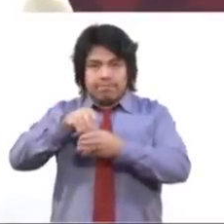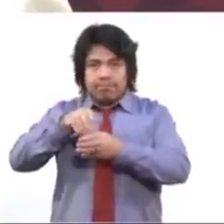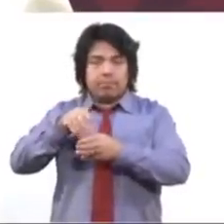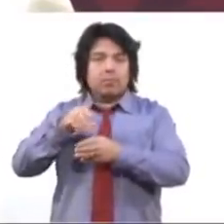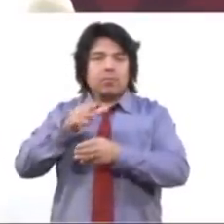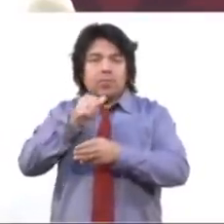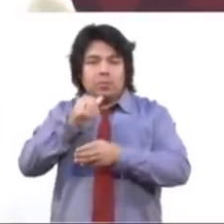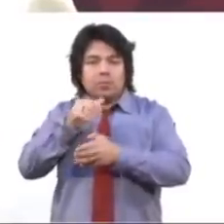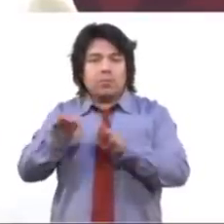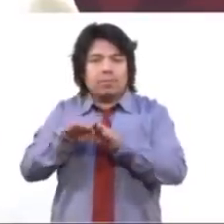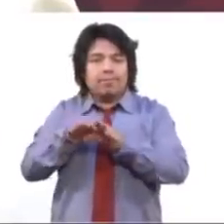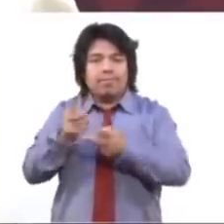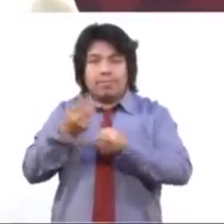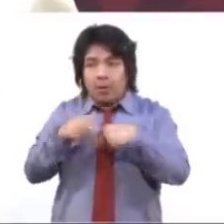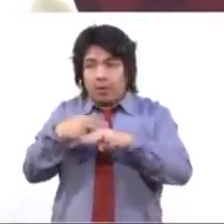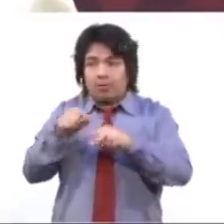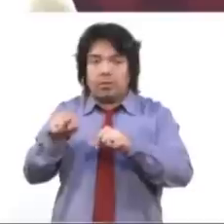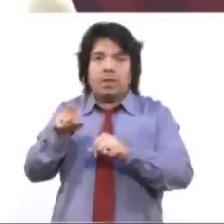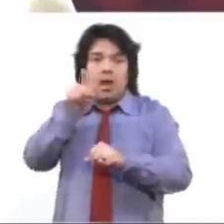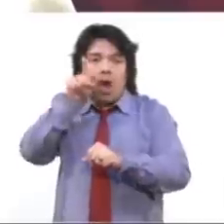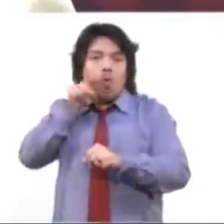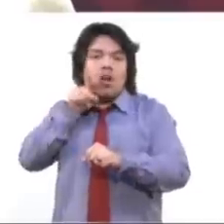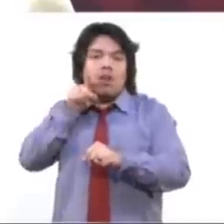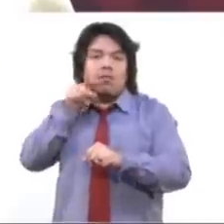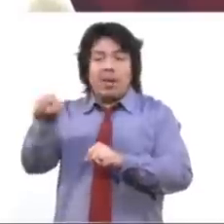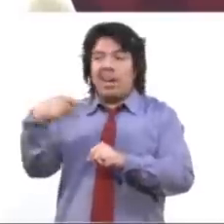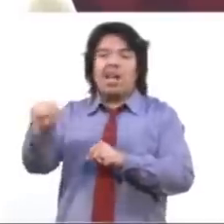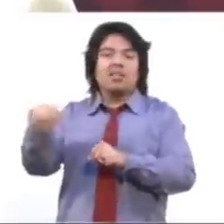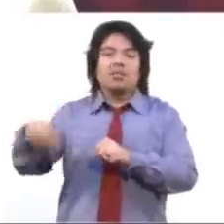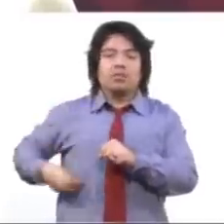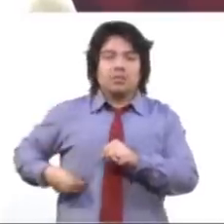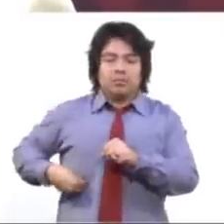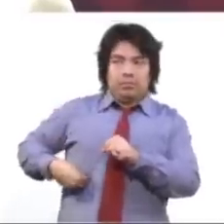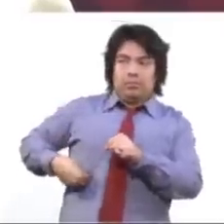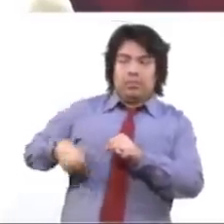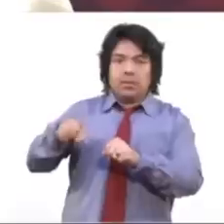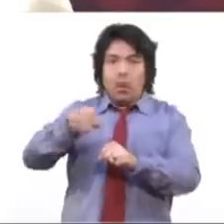debe volver a culpar a una mujer de su propia muerte.